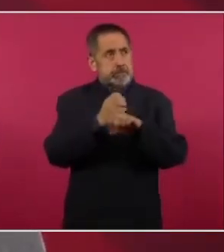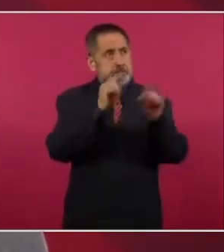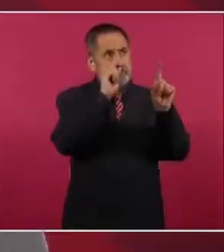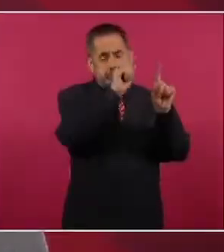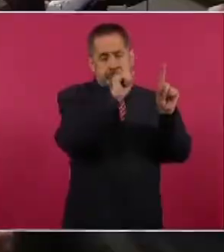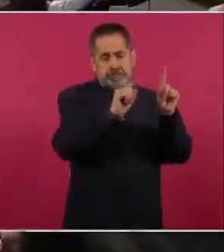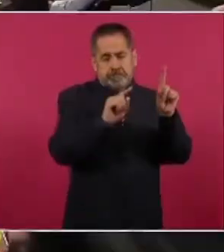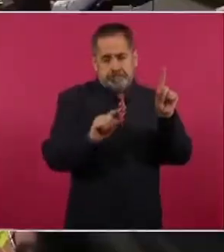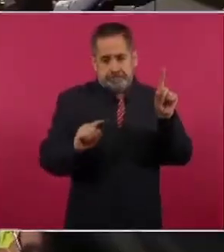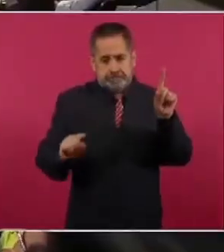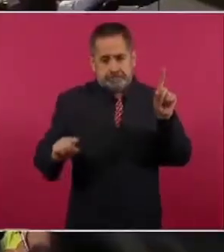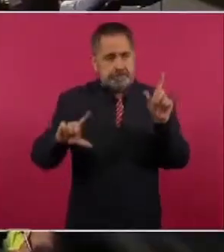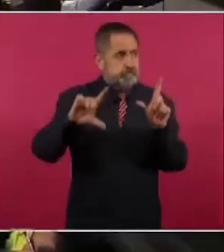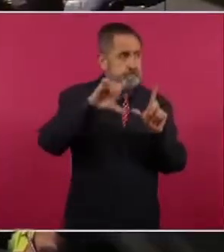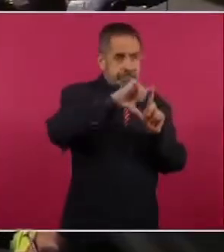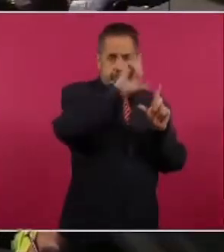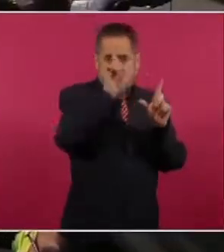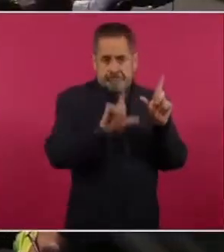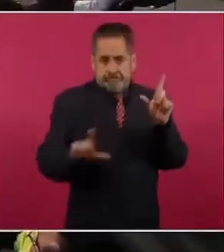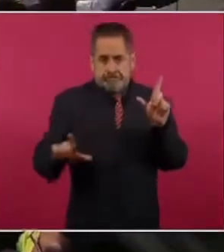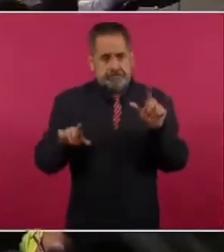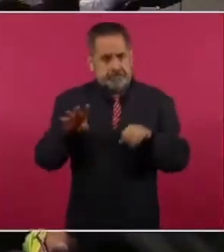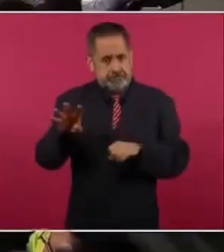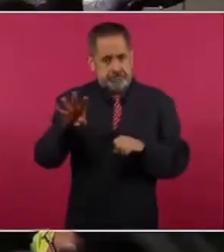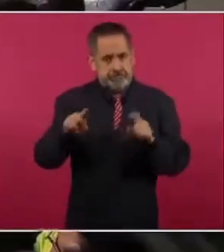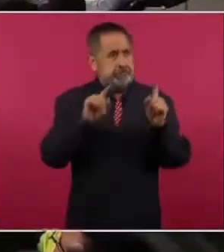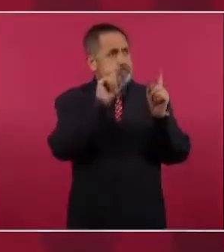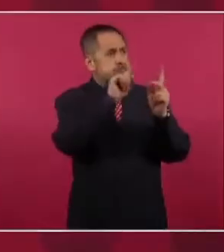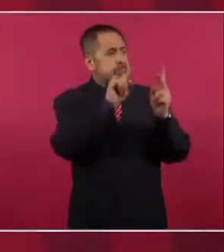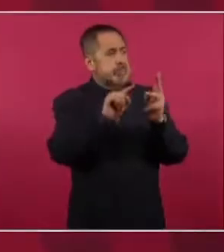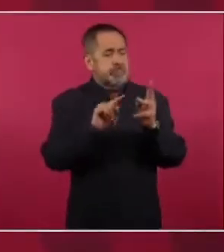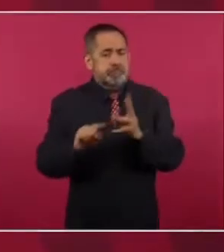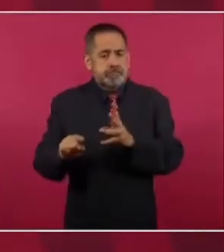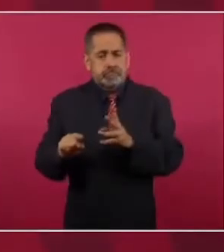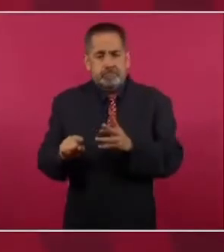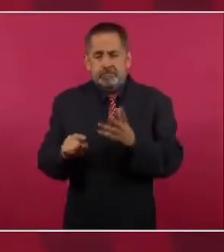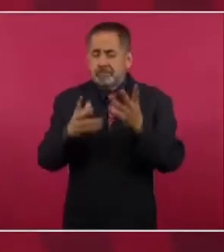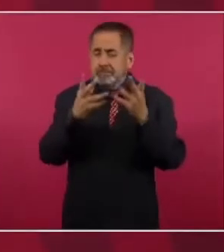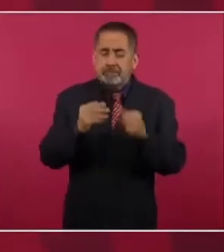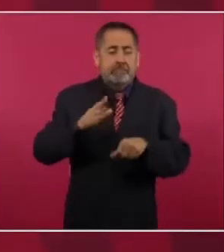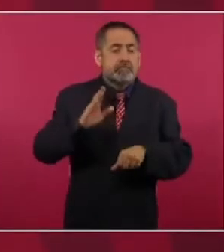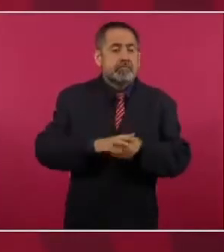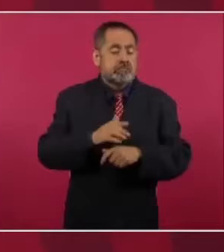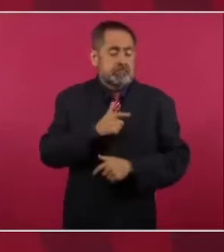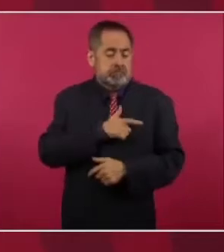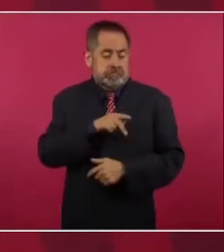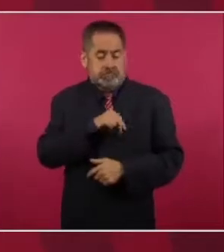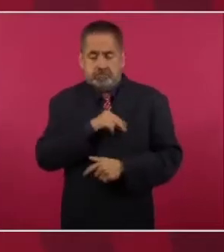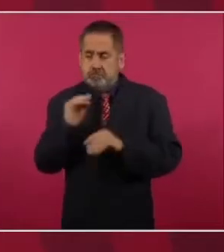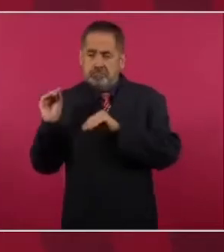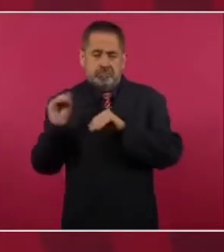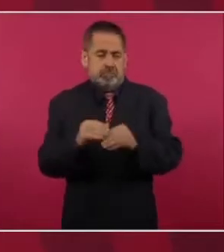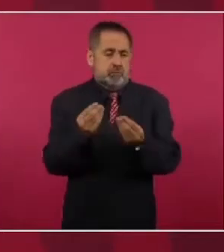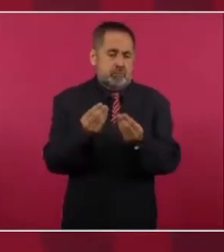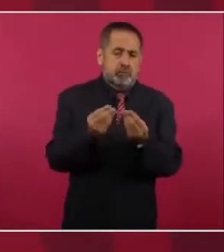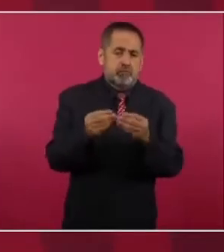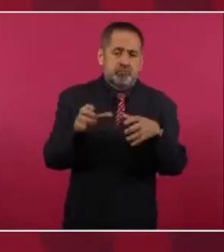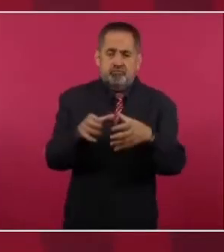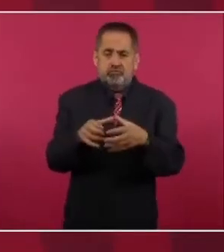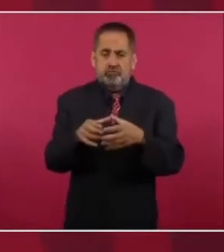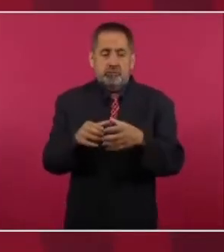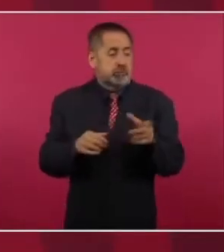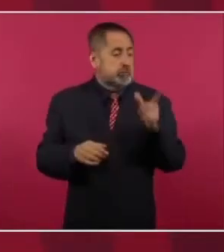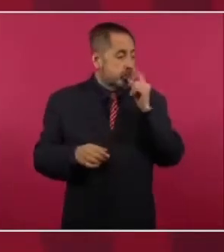la República en donde hay más elementos de la Guardia Nacional